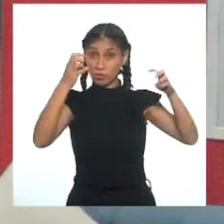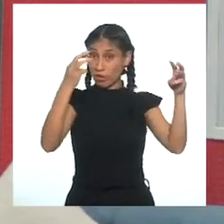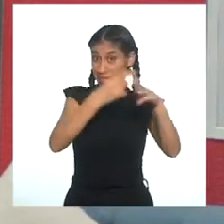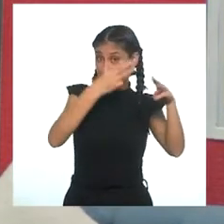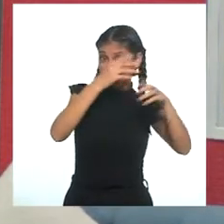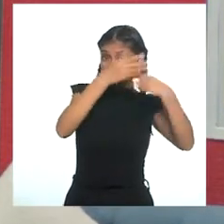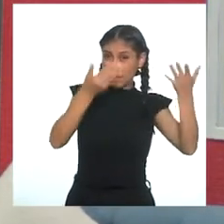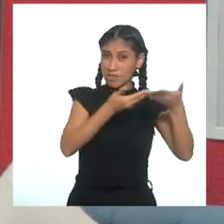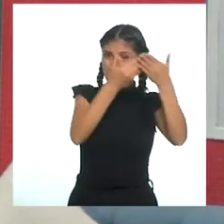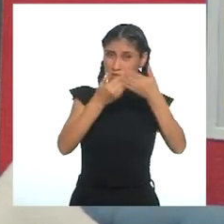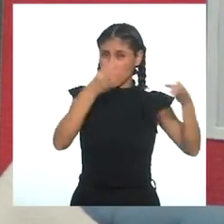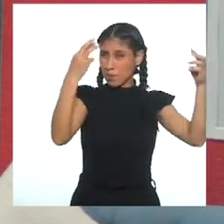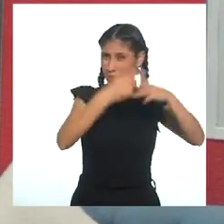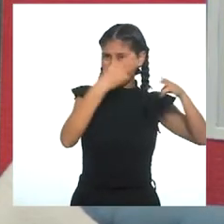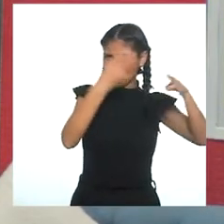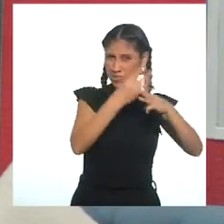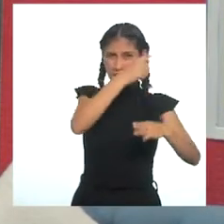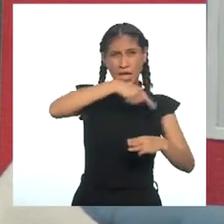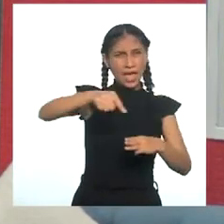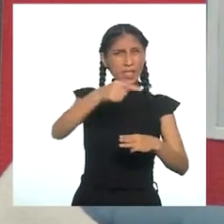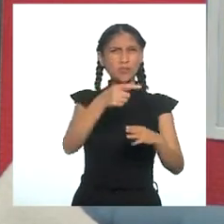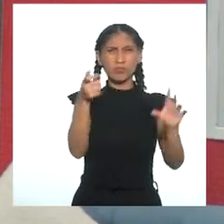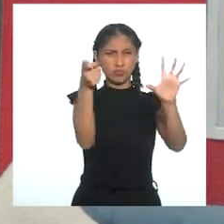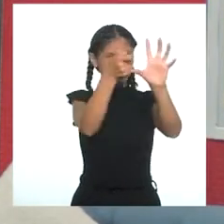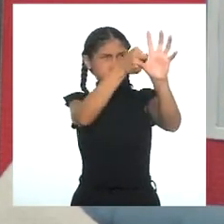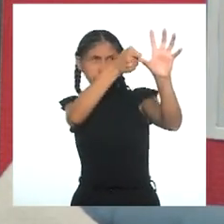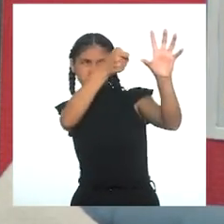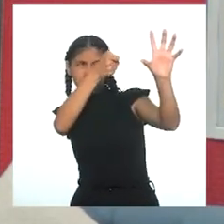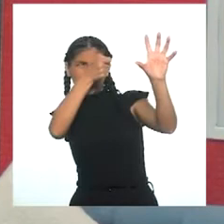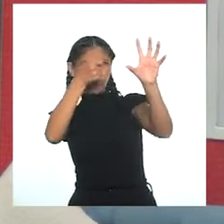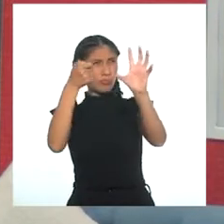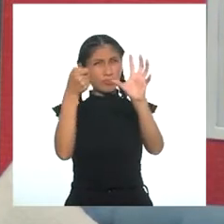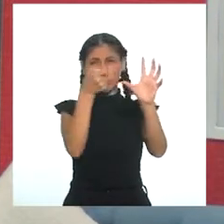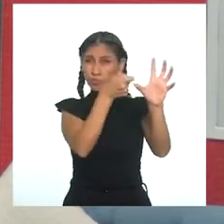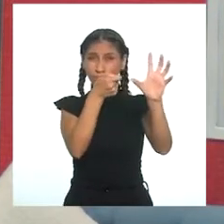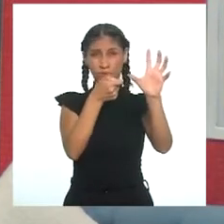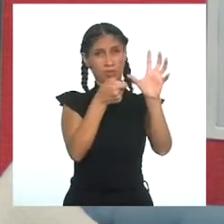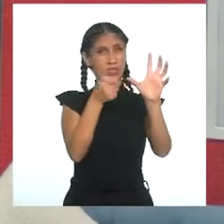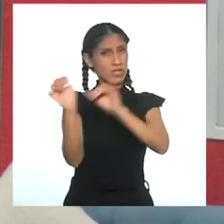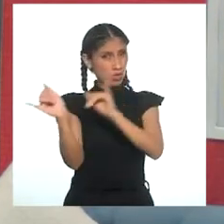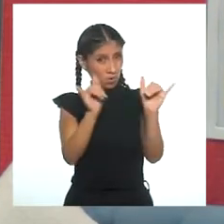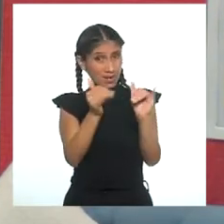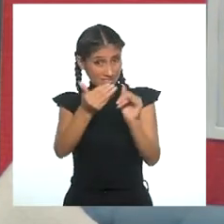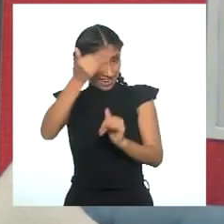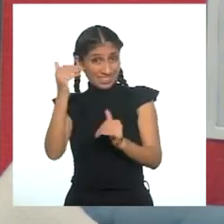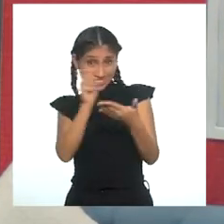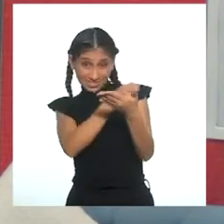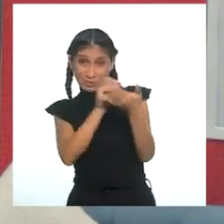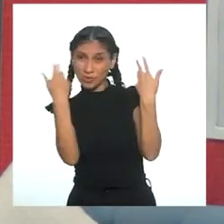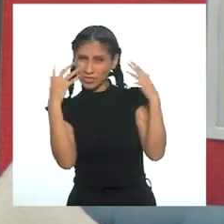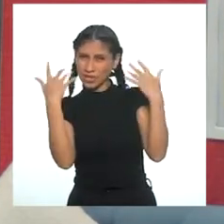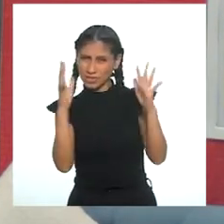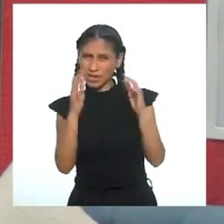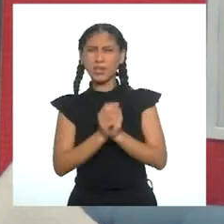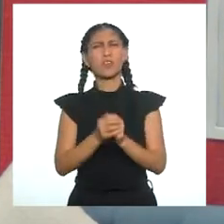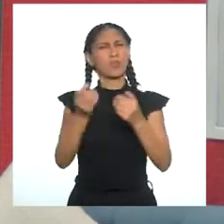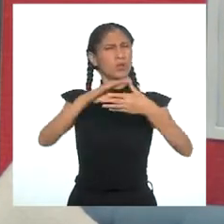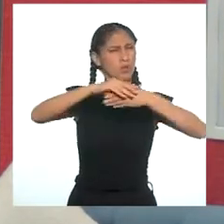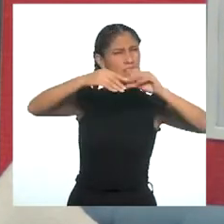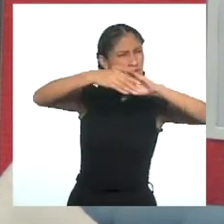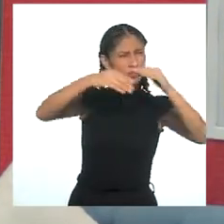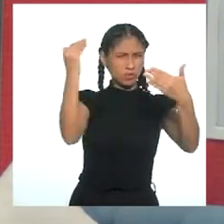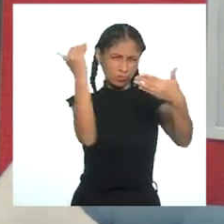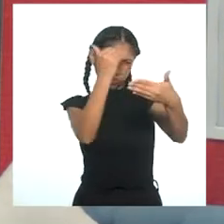Egipto y Mesopotamia fue medir superficies? Lo que acabamos de realizar hace un momento. Eso quiere decir que a lo largo de la historia